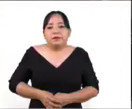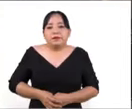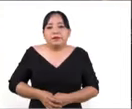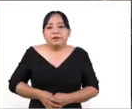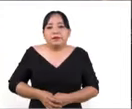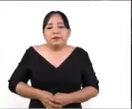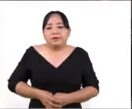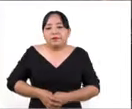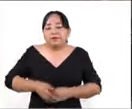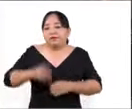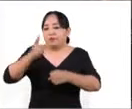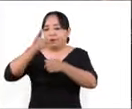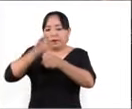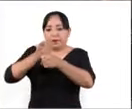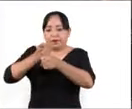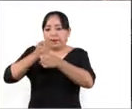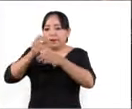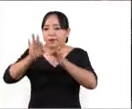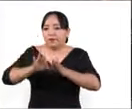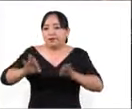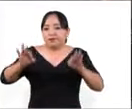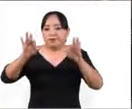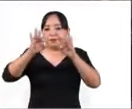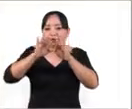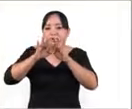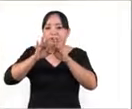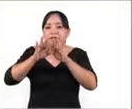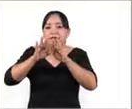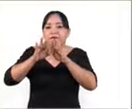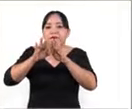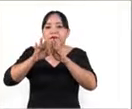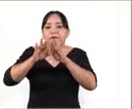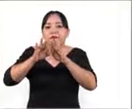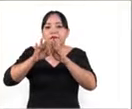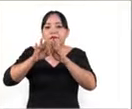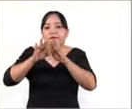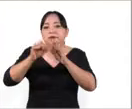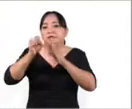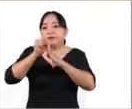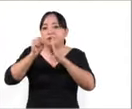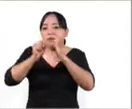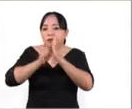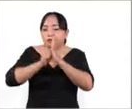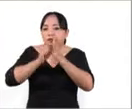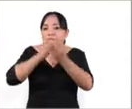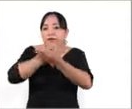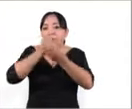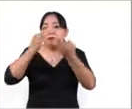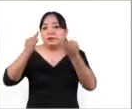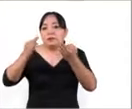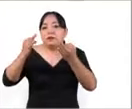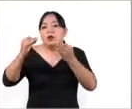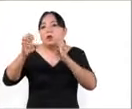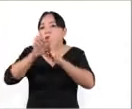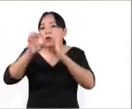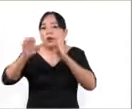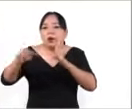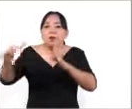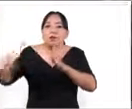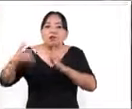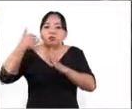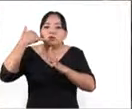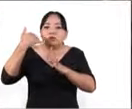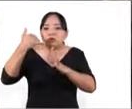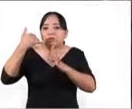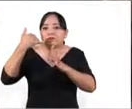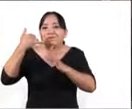Bueno, lo primero que es importante mencionar es, usualmente en un sistema de notificaciones celulares no se puede garantizar que no